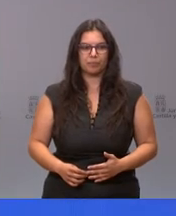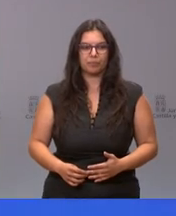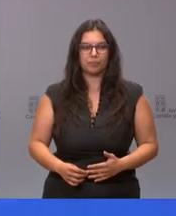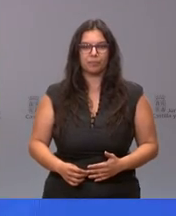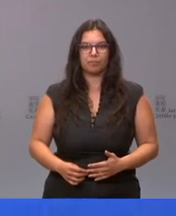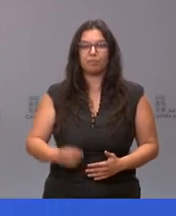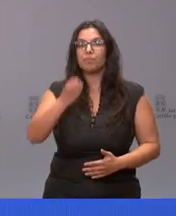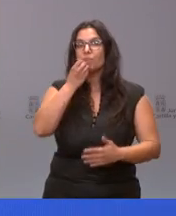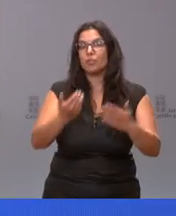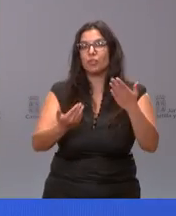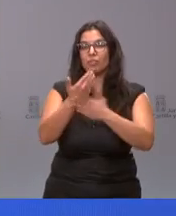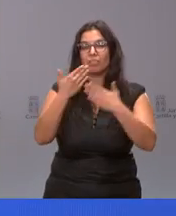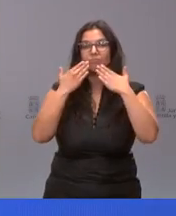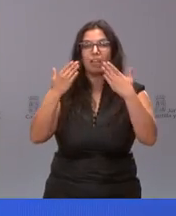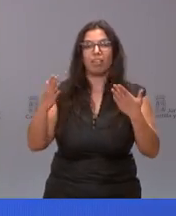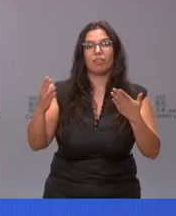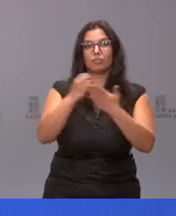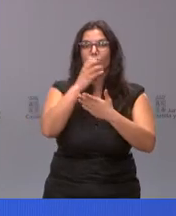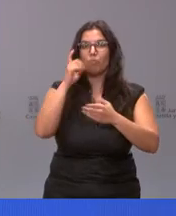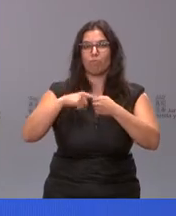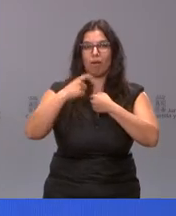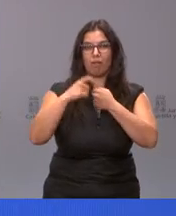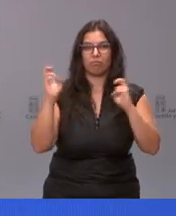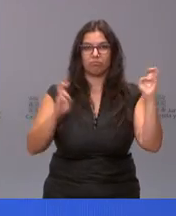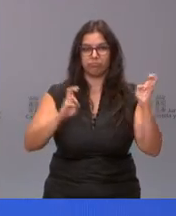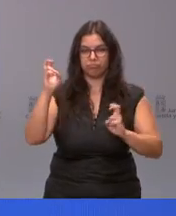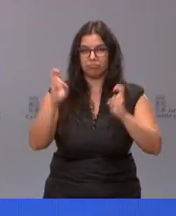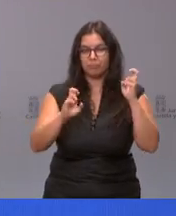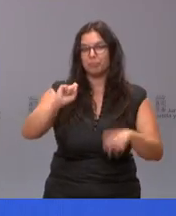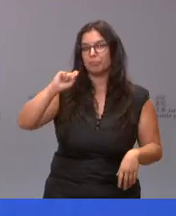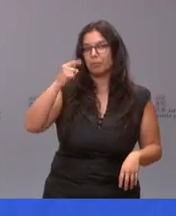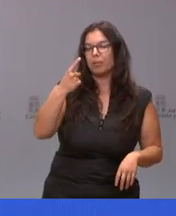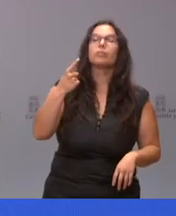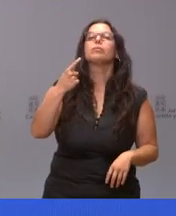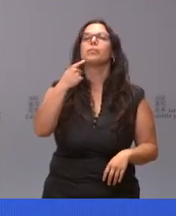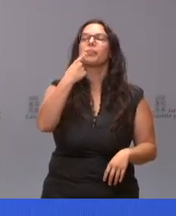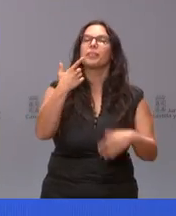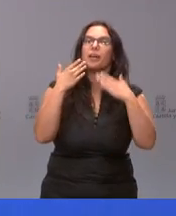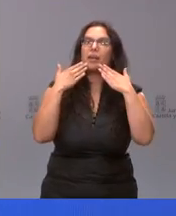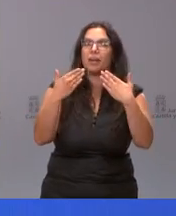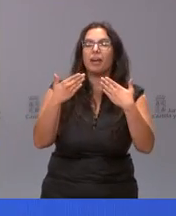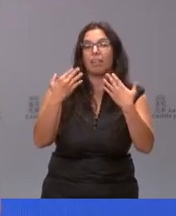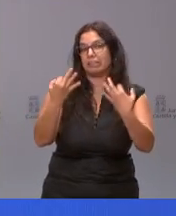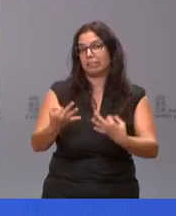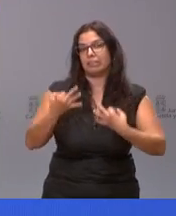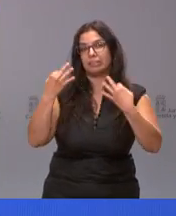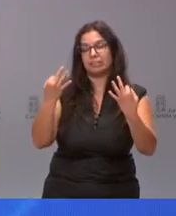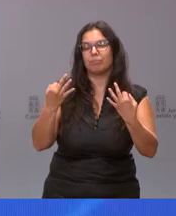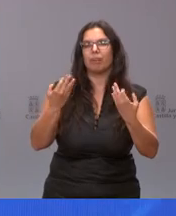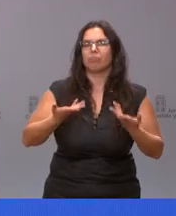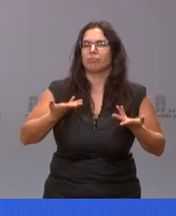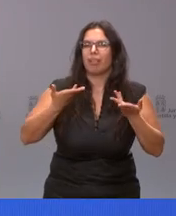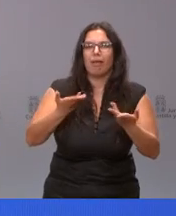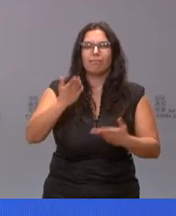Muy buenos días, muchas gracias a todos por su asistencia. En primer lugar, quiero agradecer, como siempre, la hospitalidad